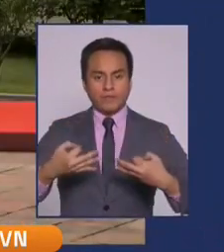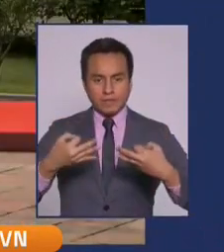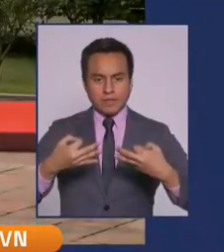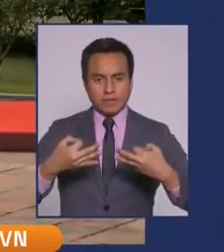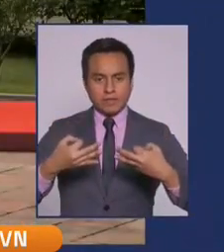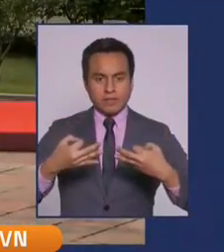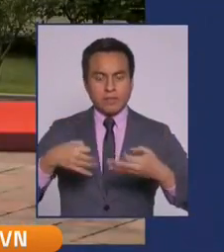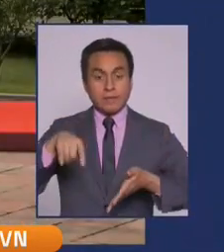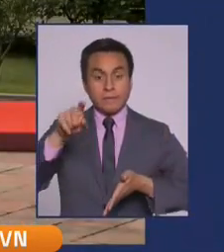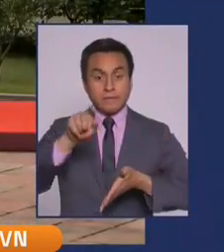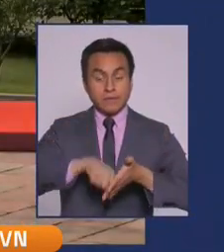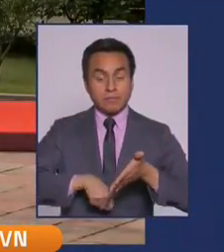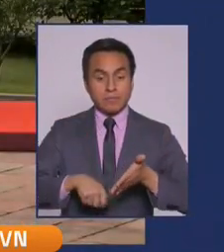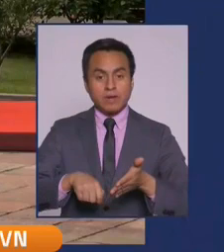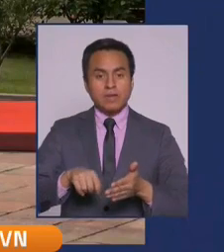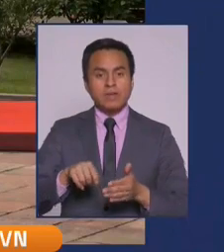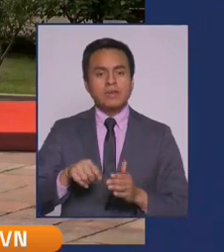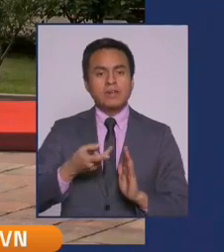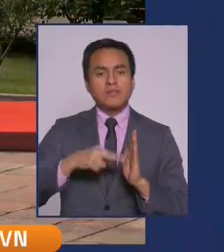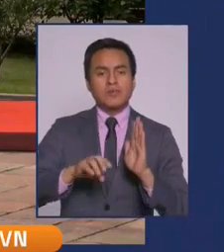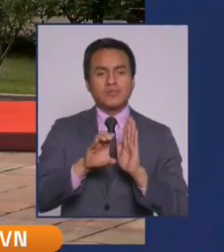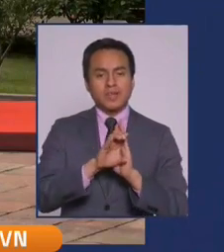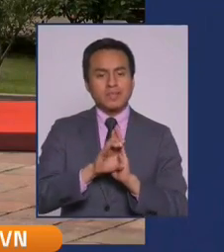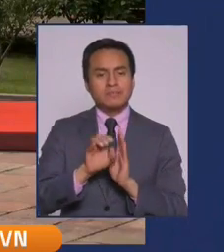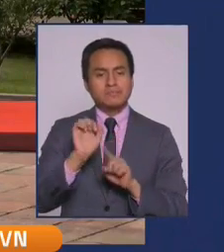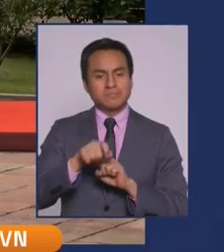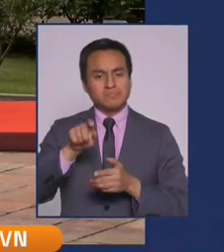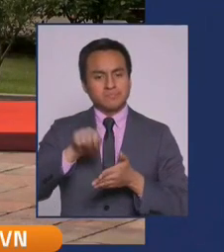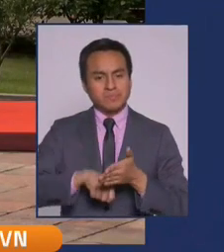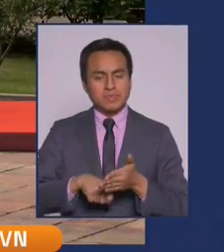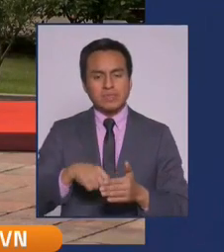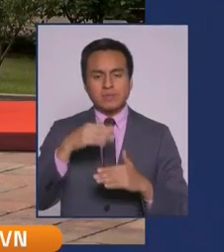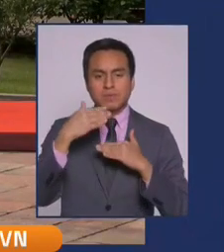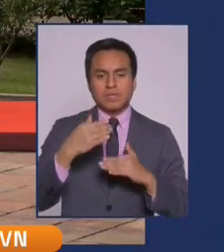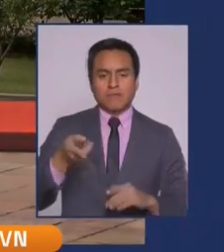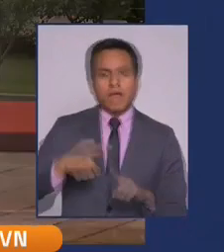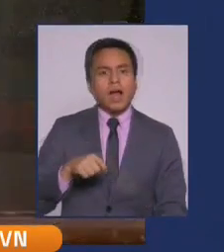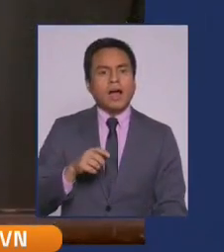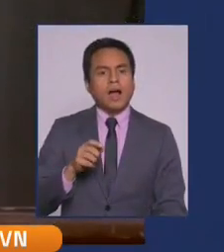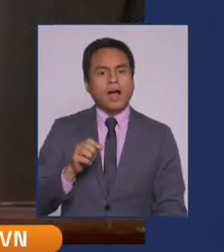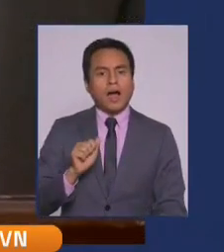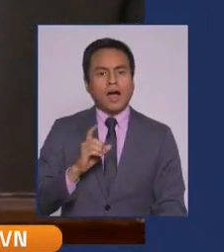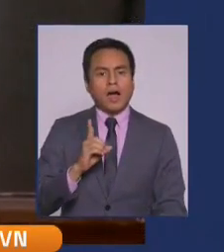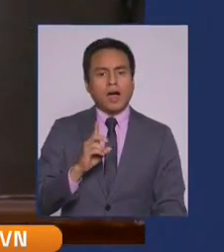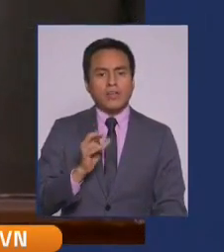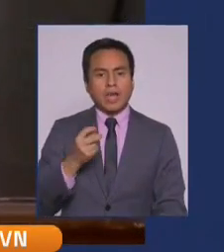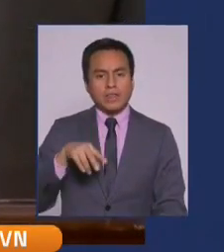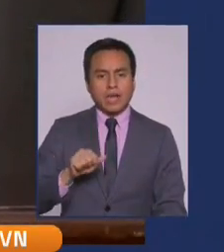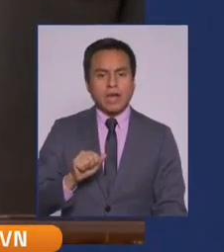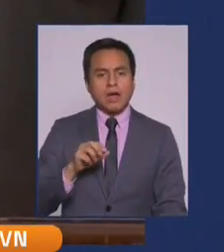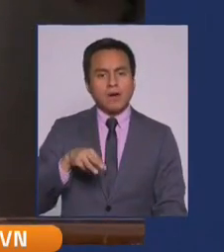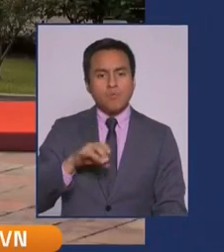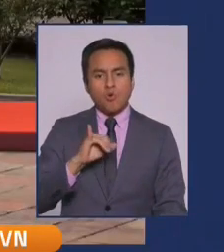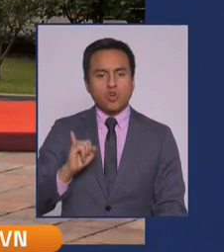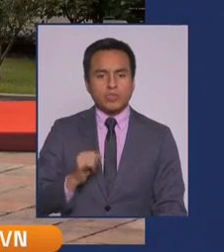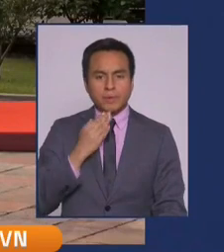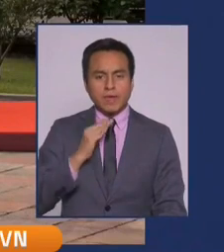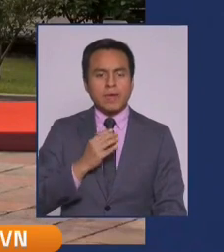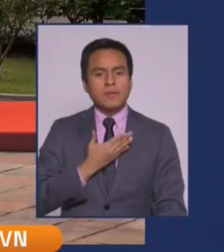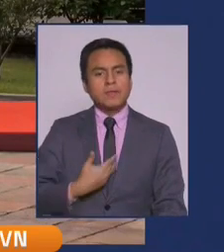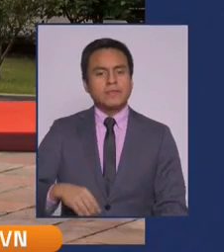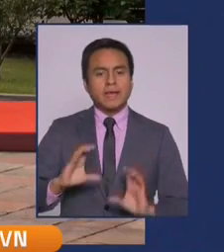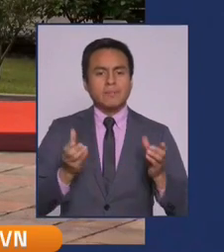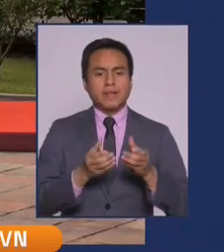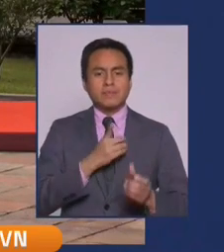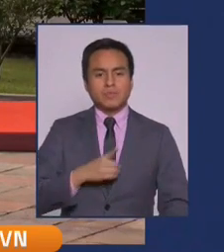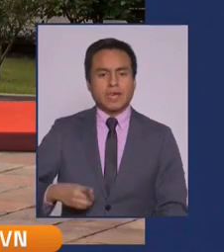alcalde, ¿qué va a pasar? En fin, todavía es muy reciente. Vamos a ver cómo se va a canalizar. Por lo pronto están en un nuevo grupo WhatsApp que se llama Los